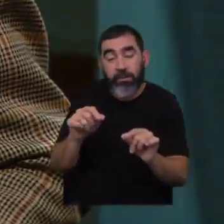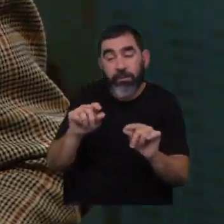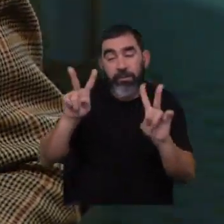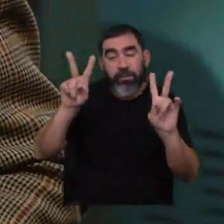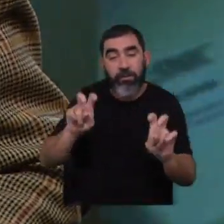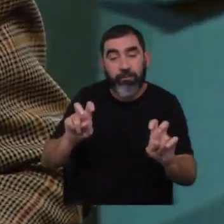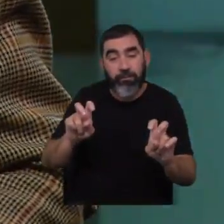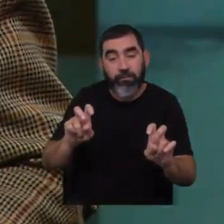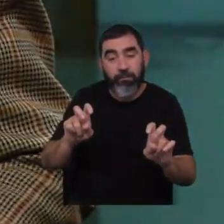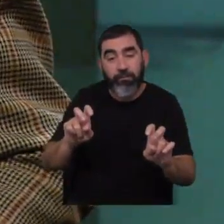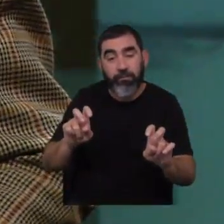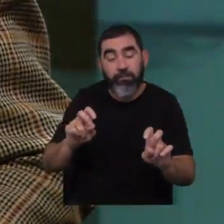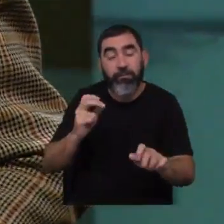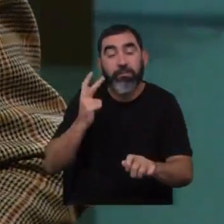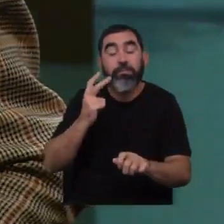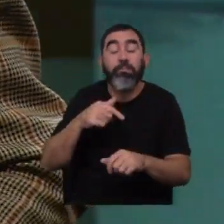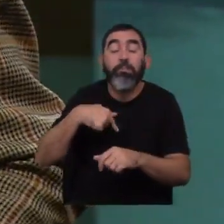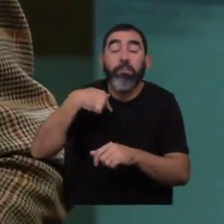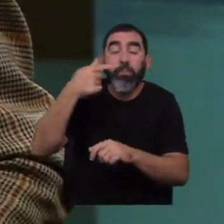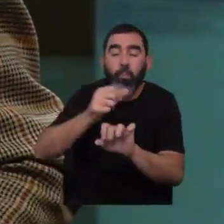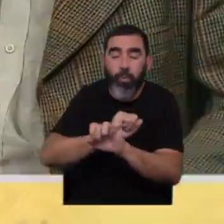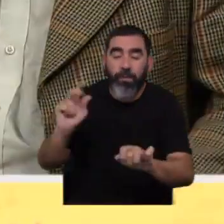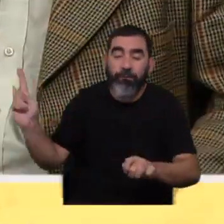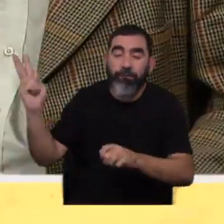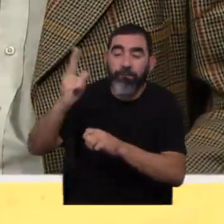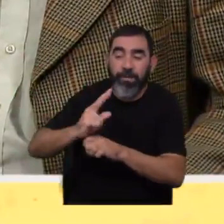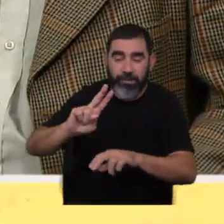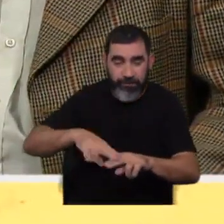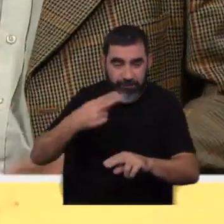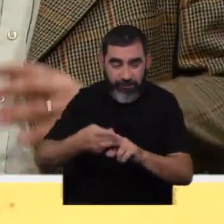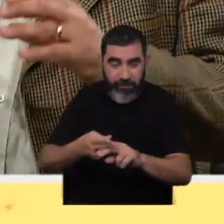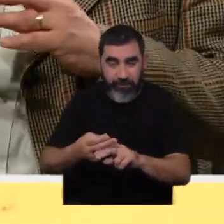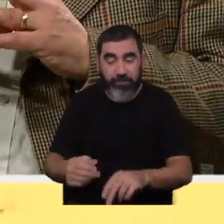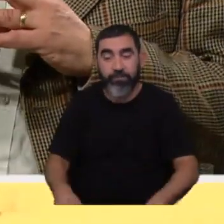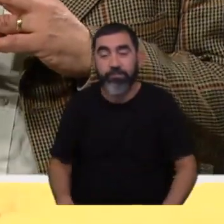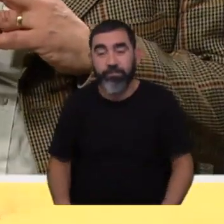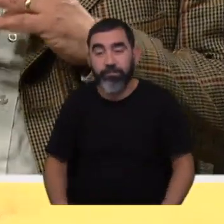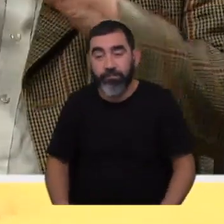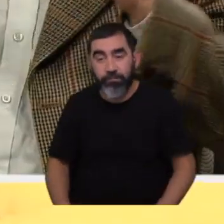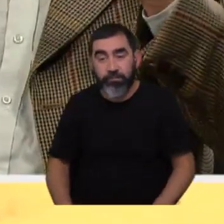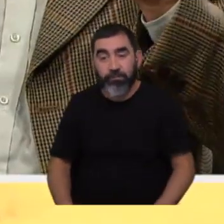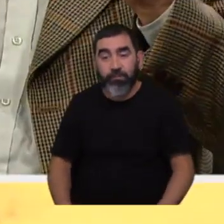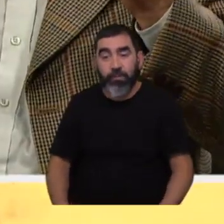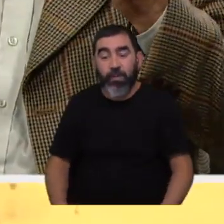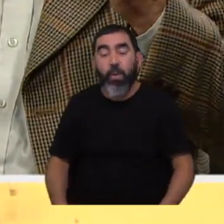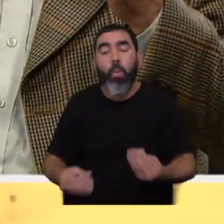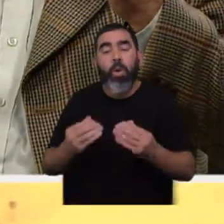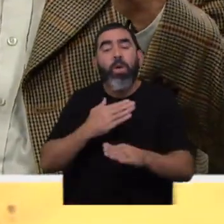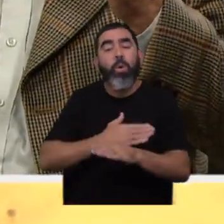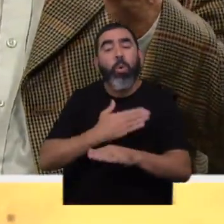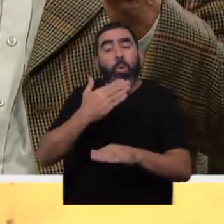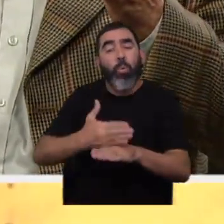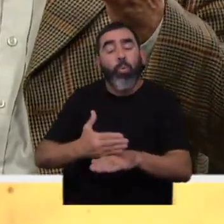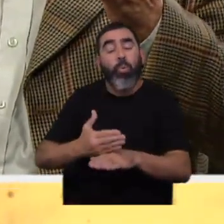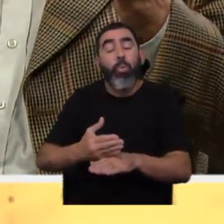capaz que por un tercer plato de sopa vendremos más adelante a hablar de cuáles son las conclusiones que sacamos después